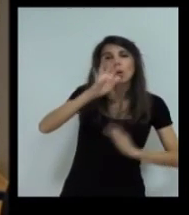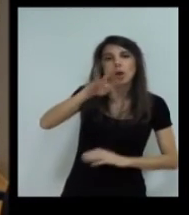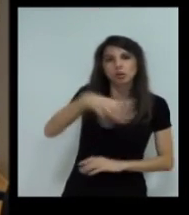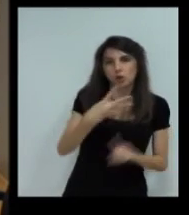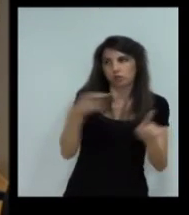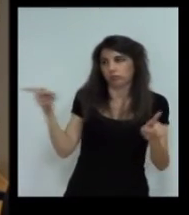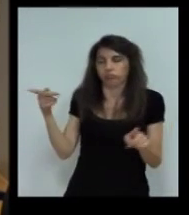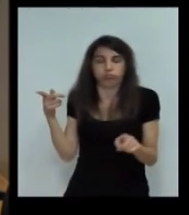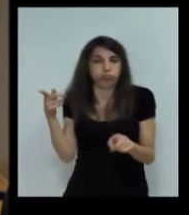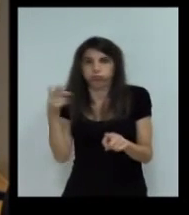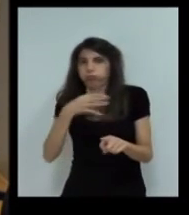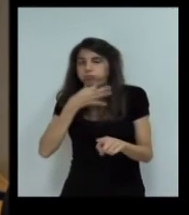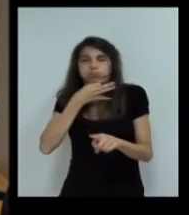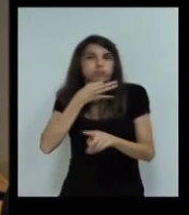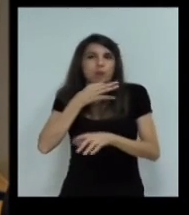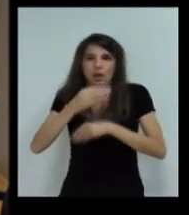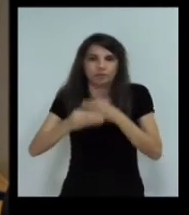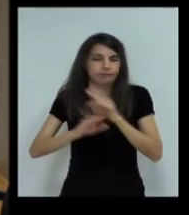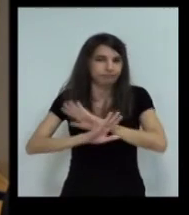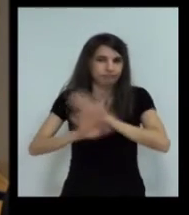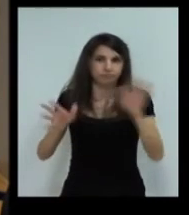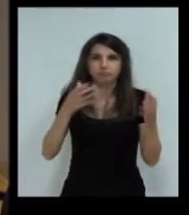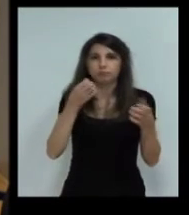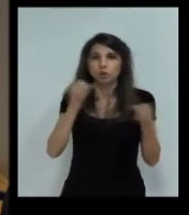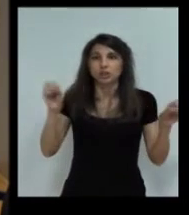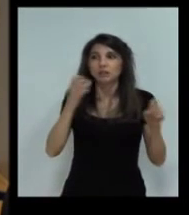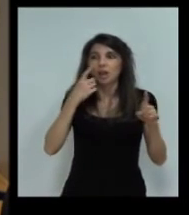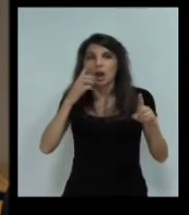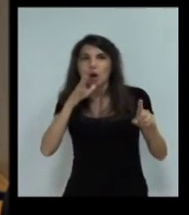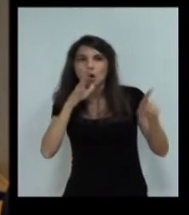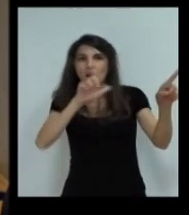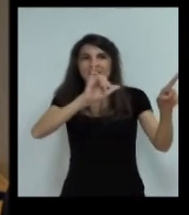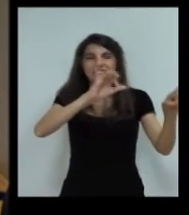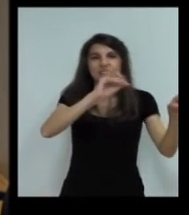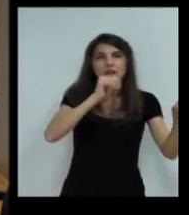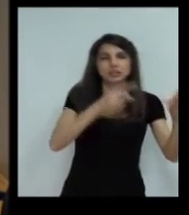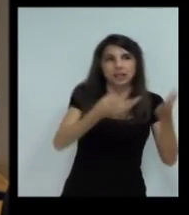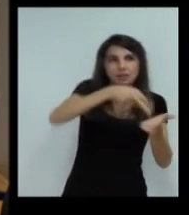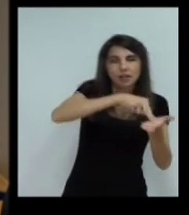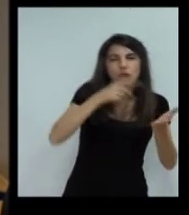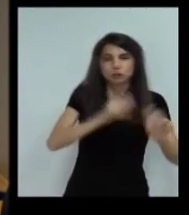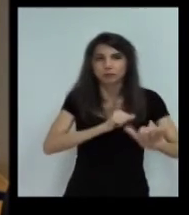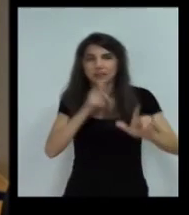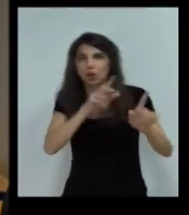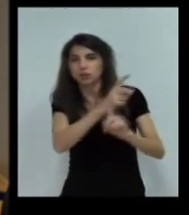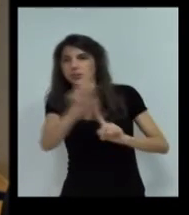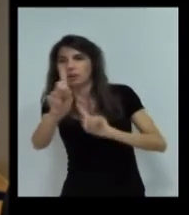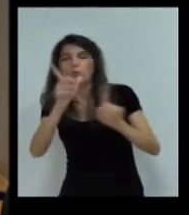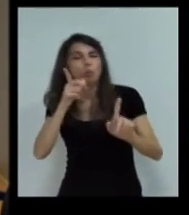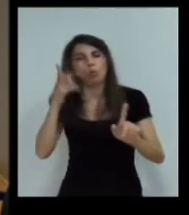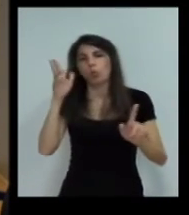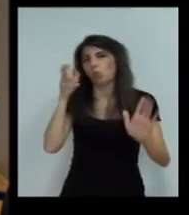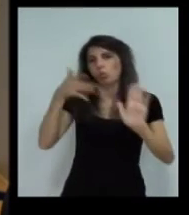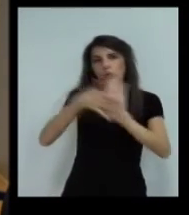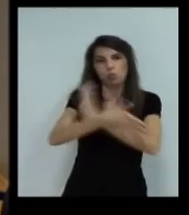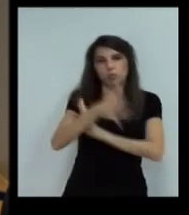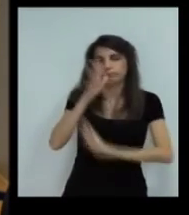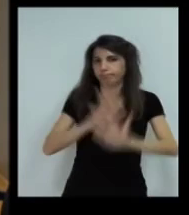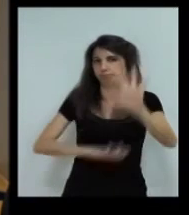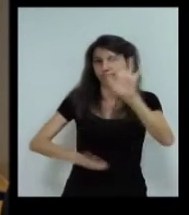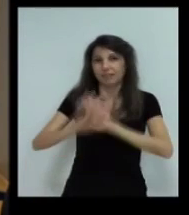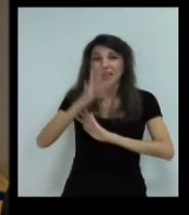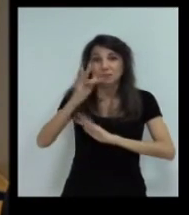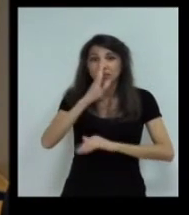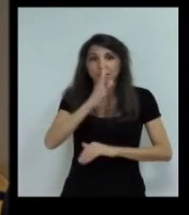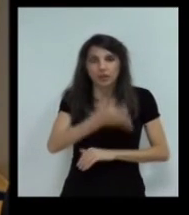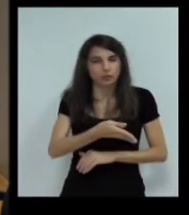da algo, ¿no? Porque era como, Lidia se levanta, espérate, no, que ahora se va para... O sea, era la audiodescripción pues muy compleja y además audiodescripción en directo,